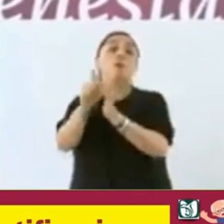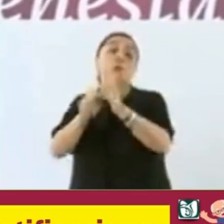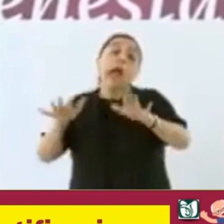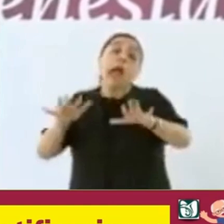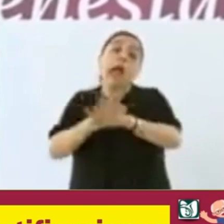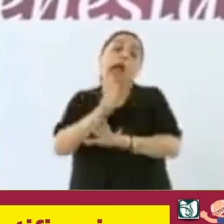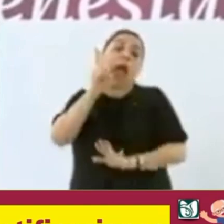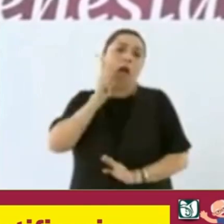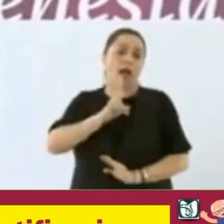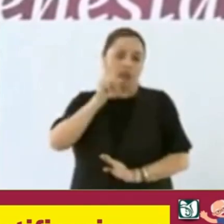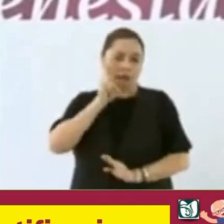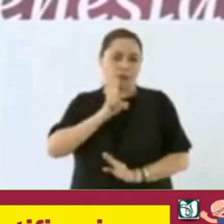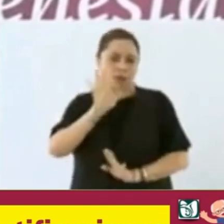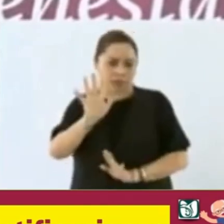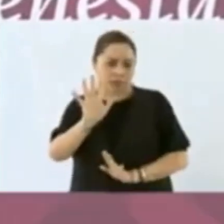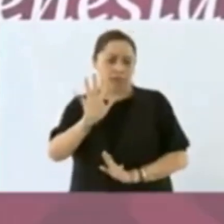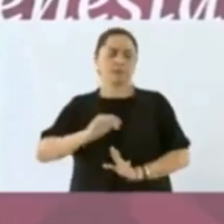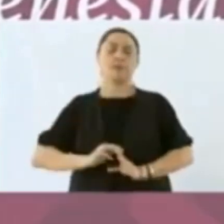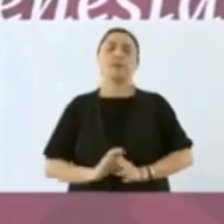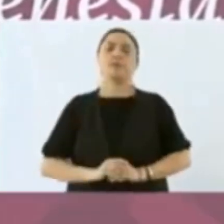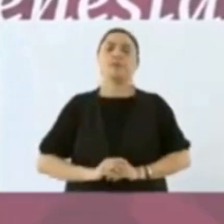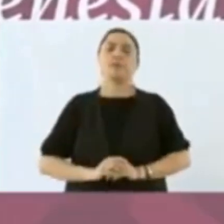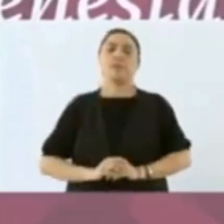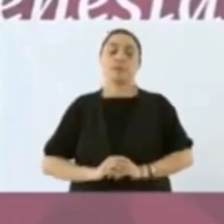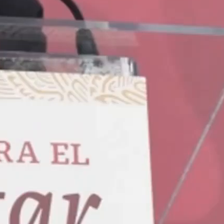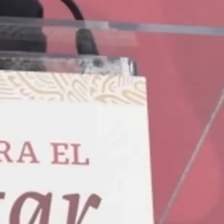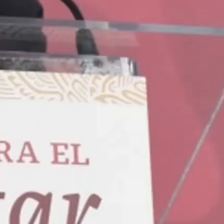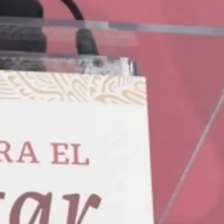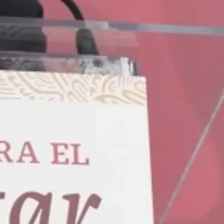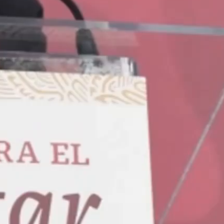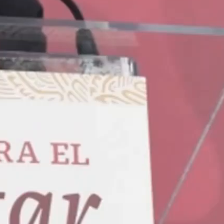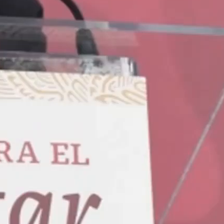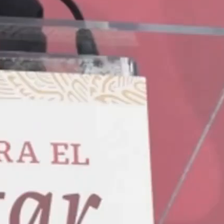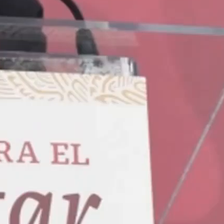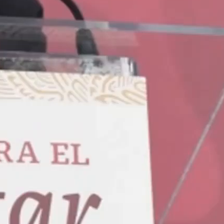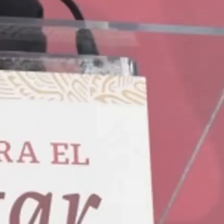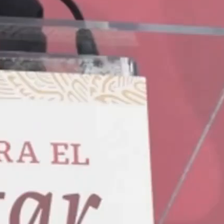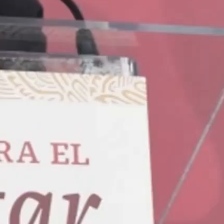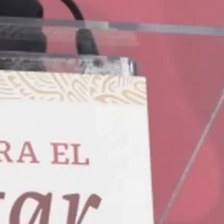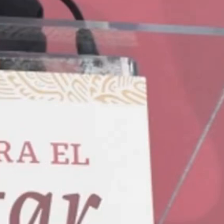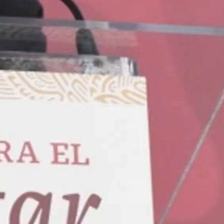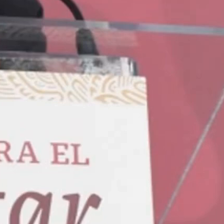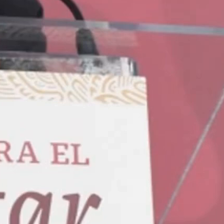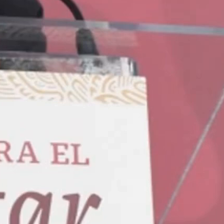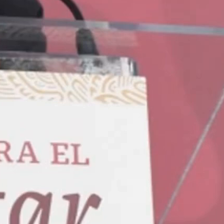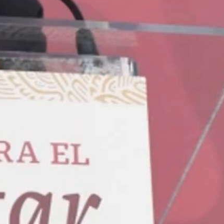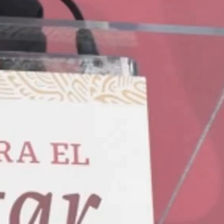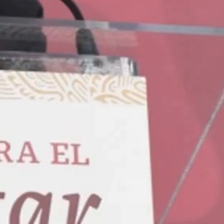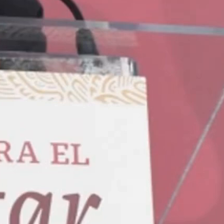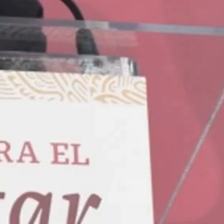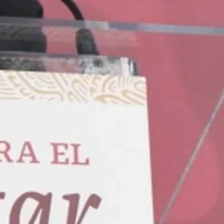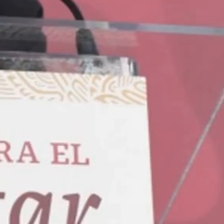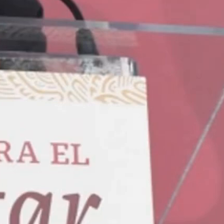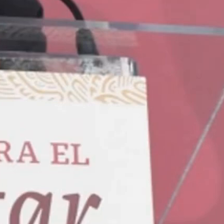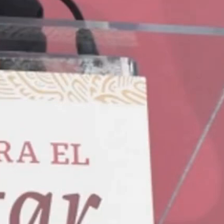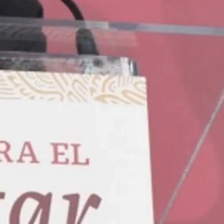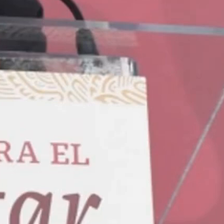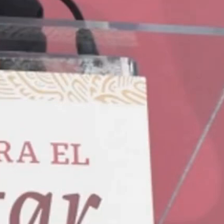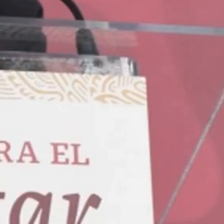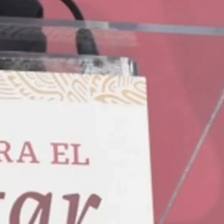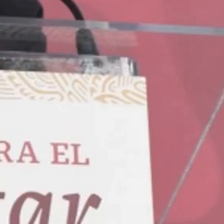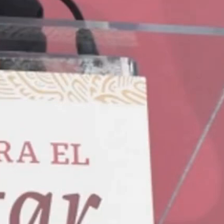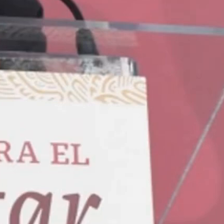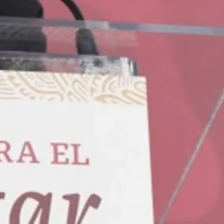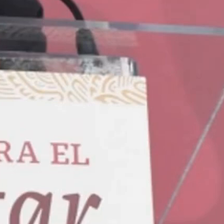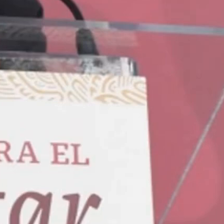y si podemos quincenal que te parece esta noticia amigo déjanos la saber aquí debajo